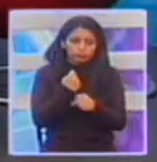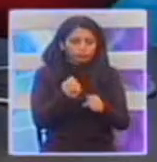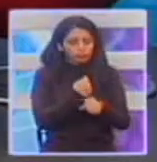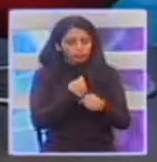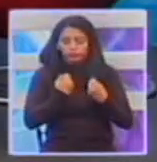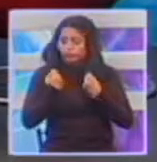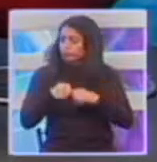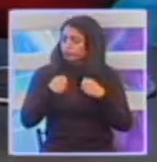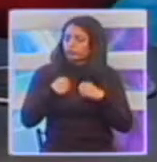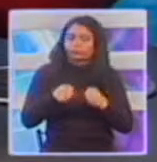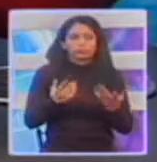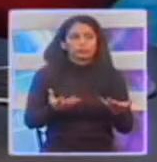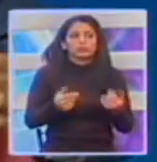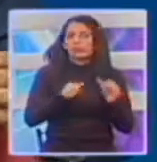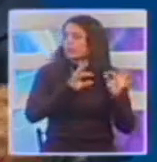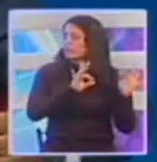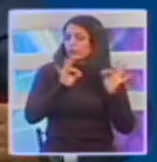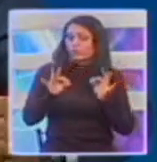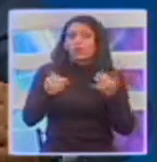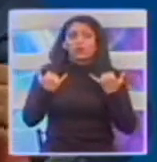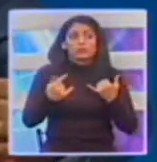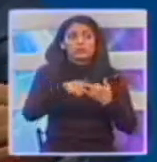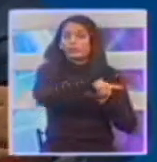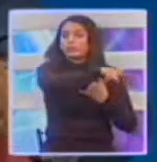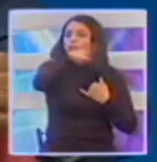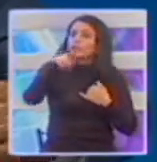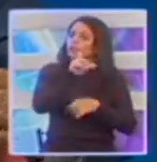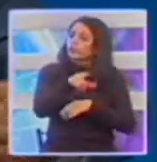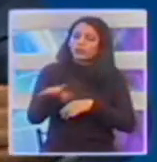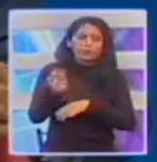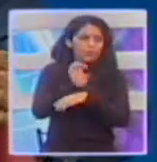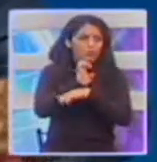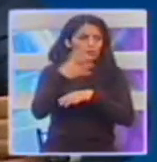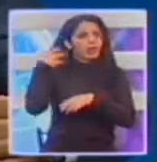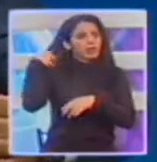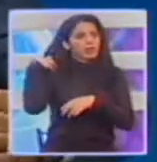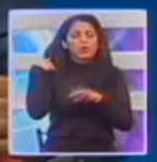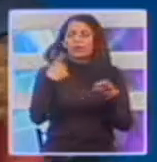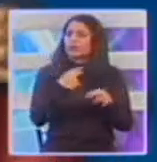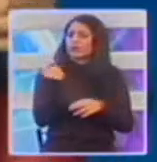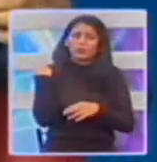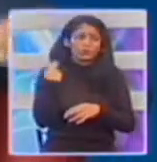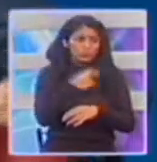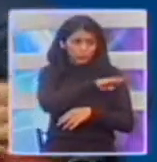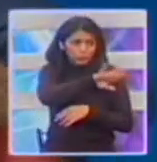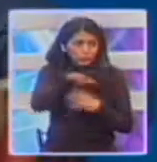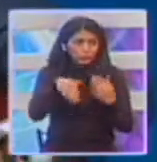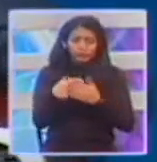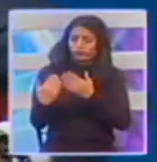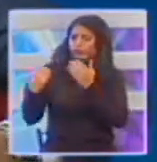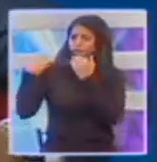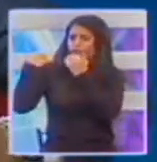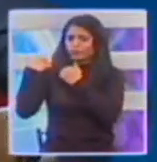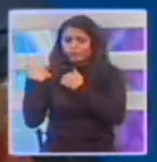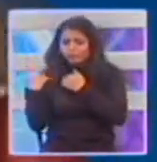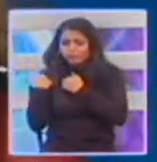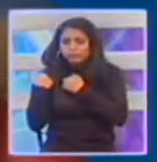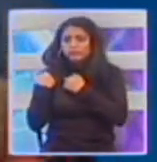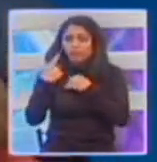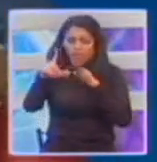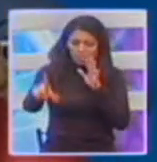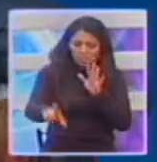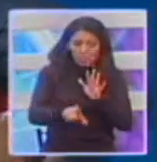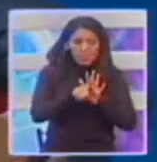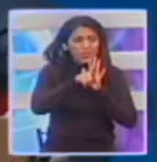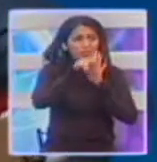ecuatoriano que este procedimiento va a ser muy muy ajustado a los principios constitucionales a las